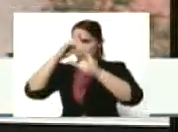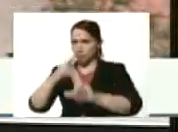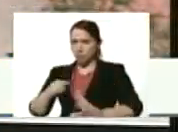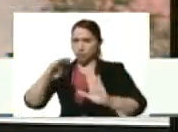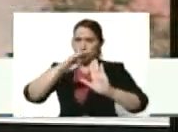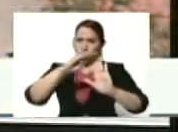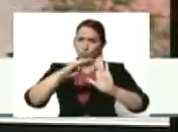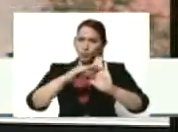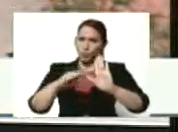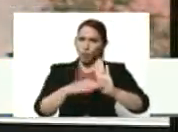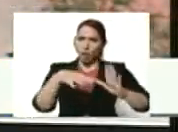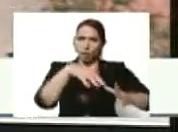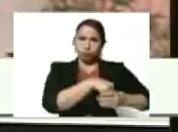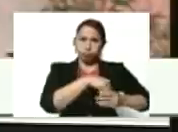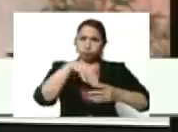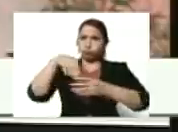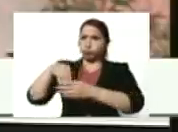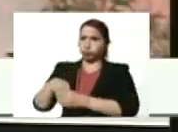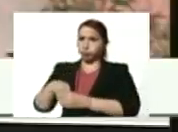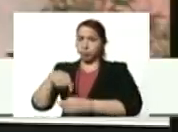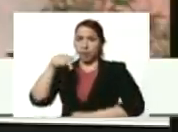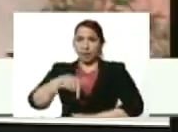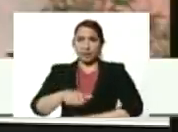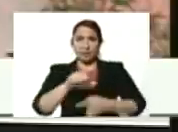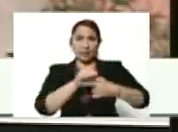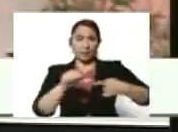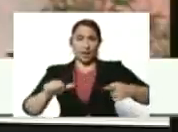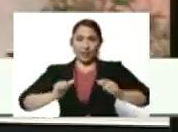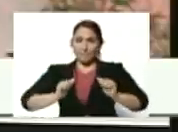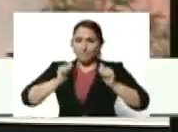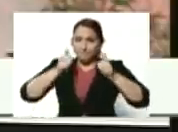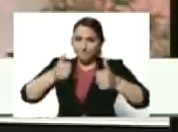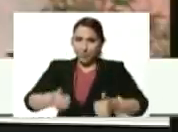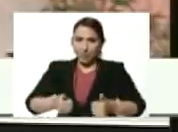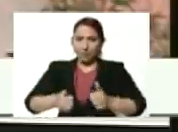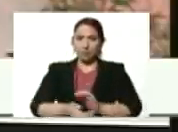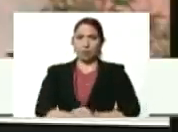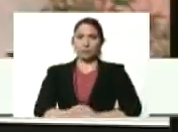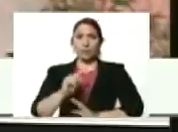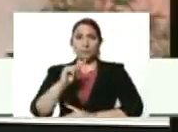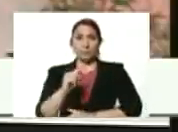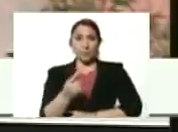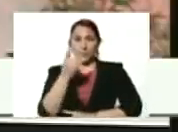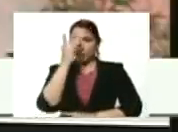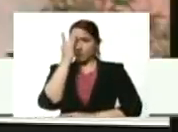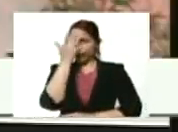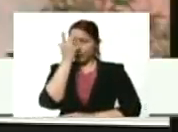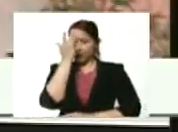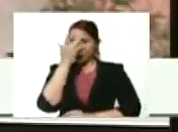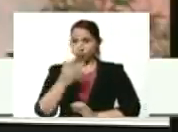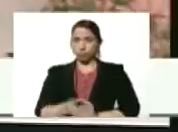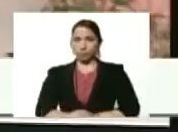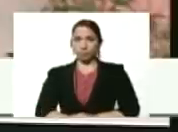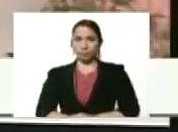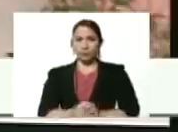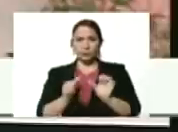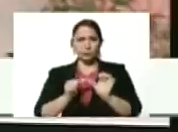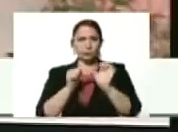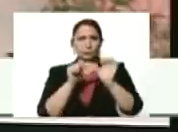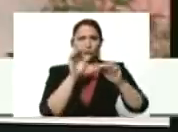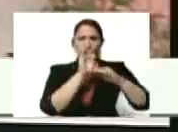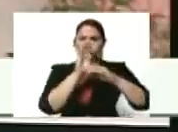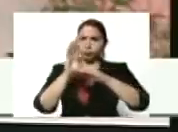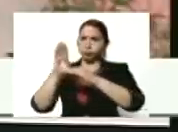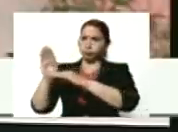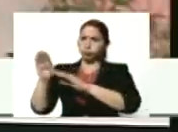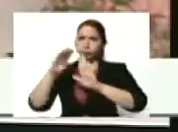estricto de la cuarentena en esta semana que comienza el 1 de febrero. Y seguir reforzando las medidas